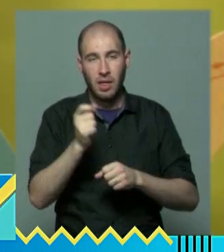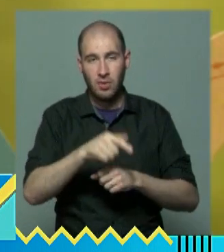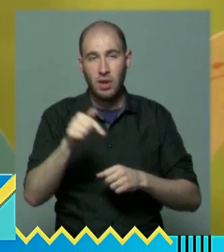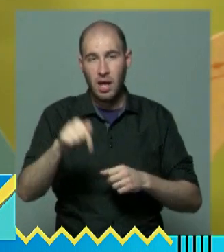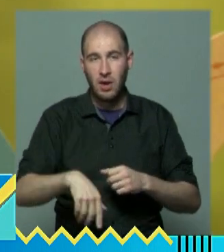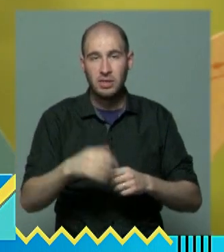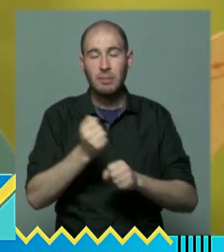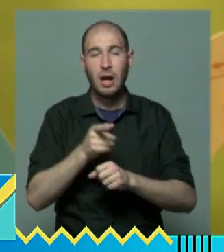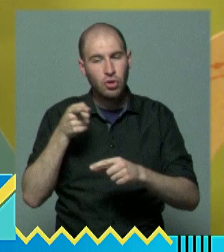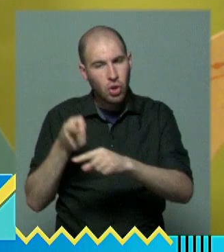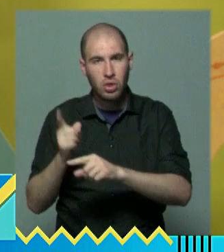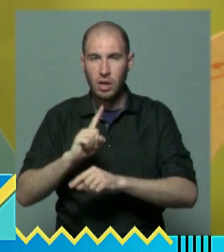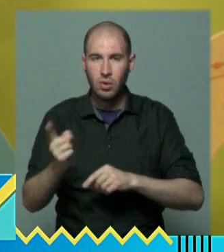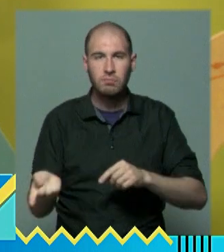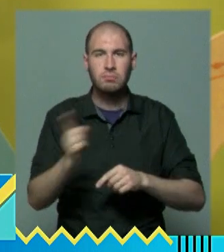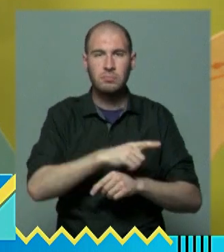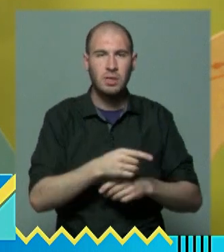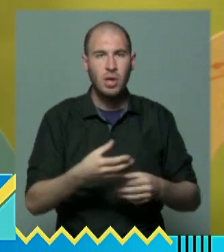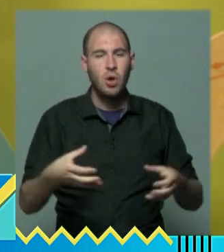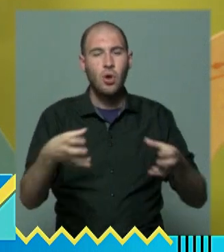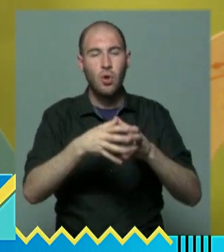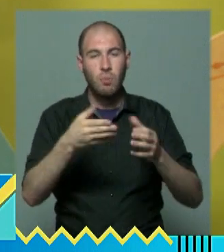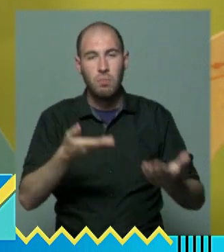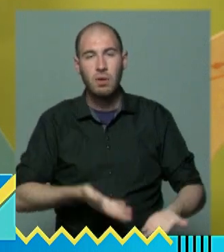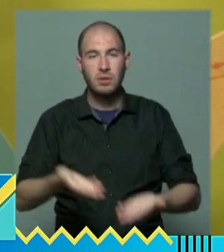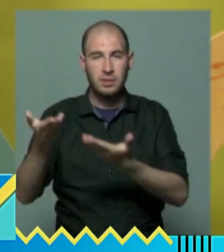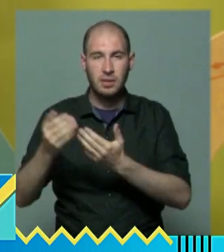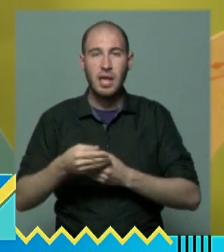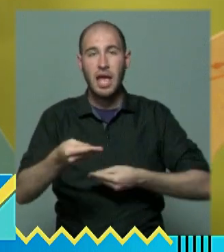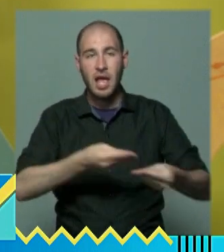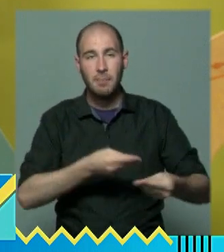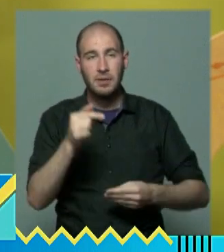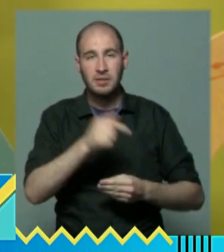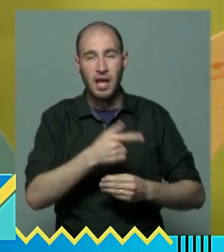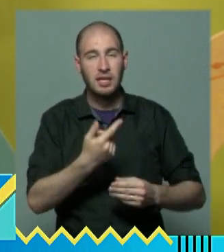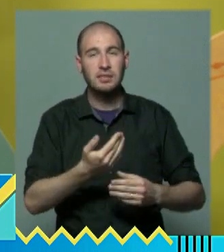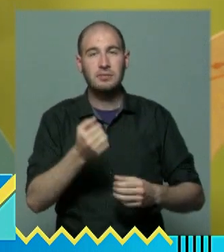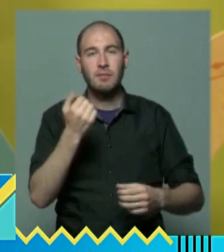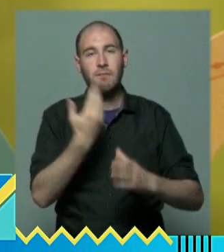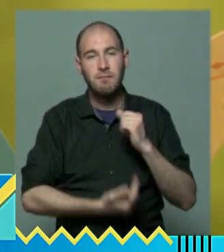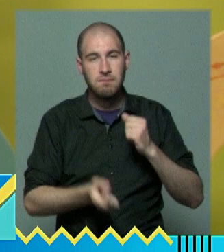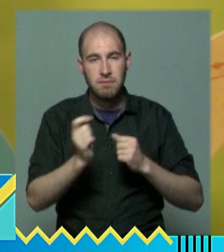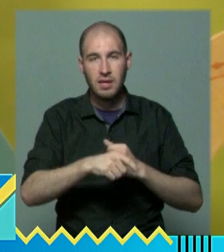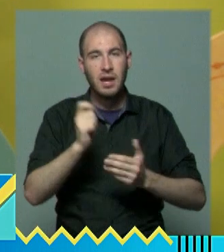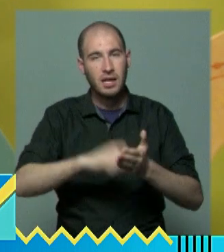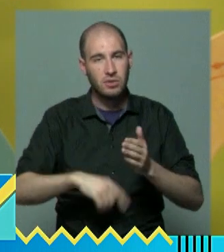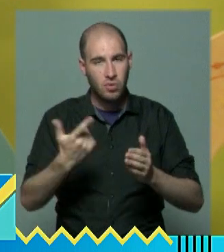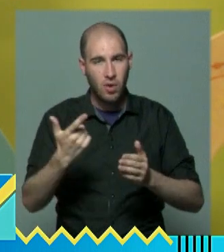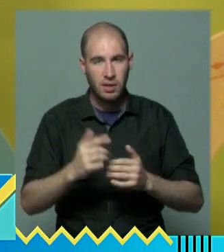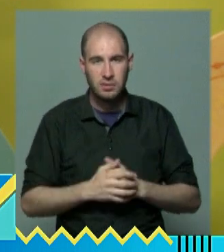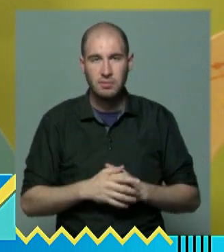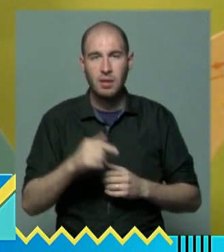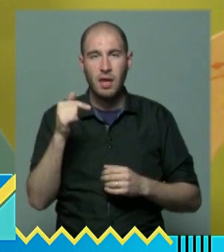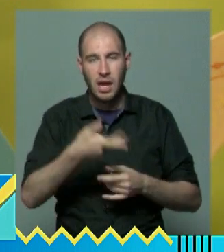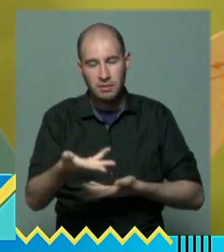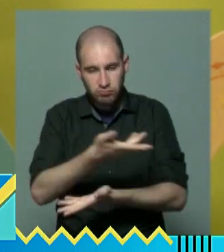van a ir al trabajador, sino que van a ir al sistema al cual, digamos, la empresa fraudulentó la registración. Va a